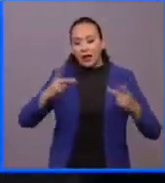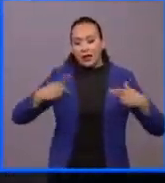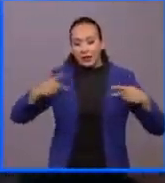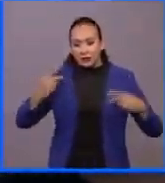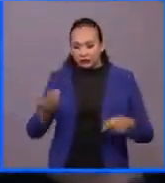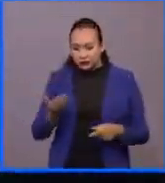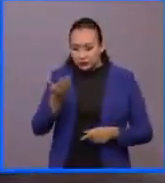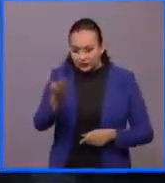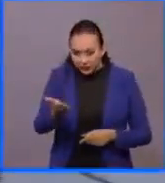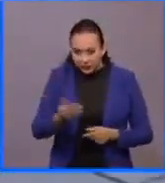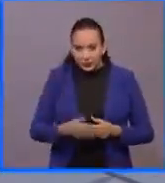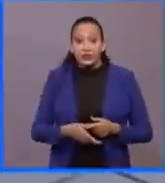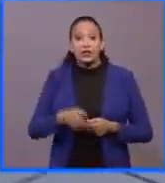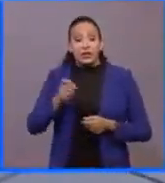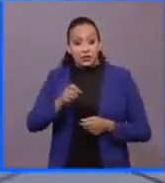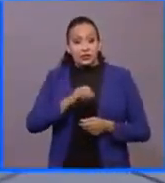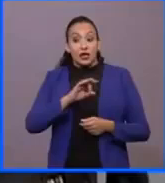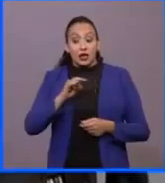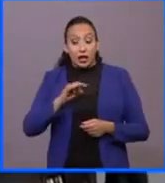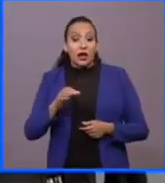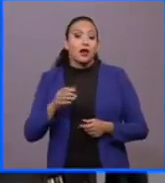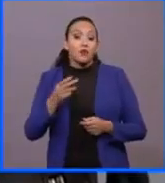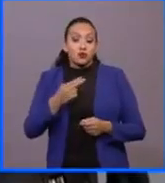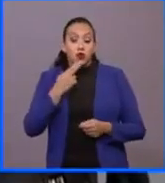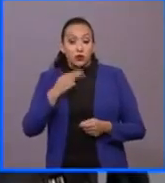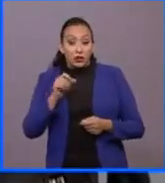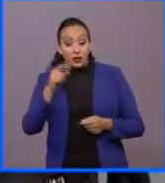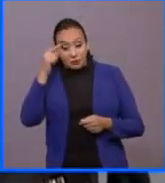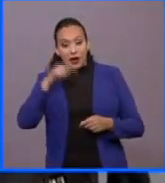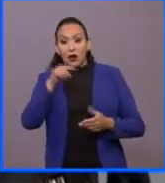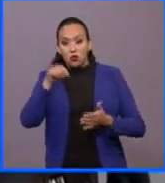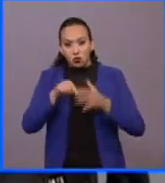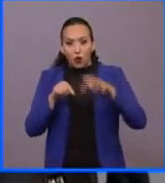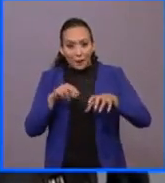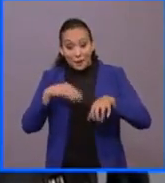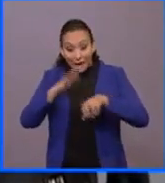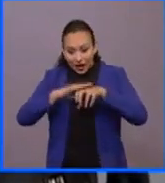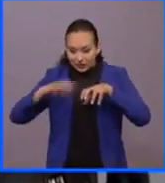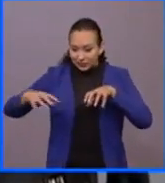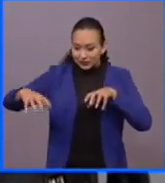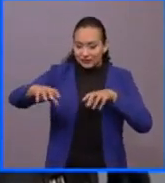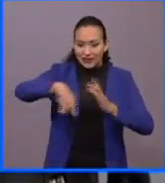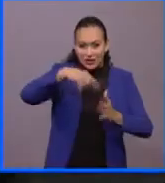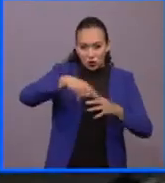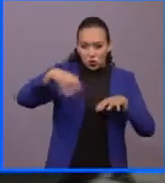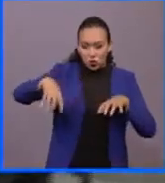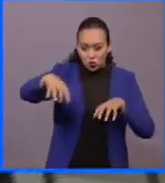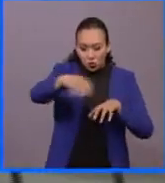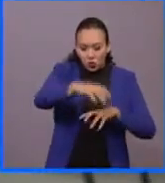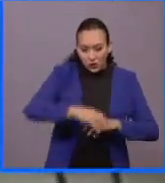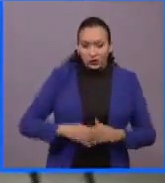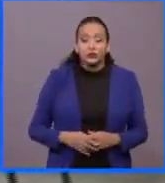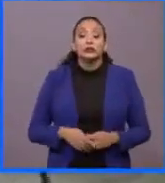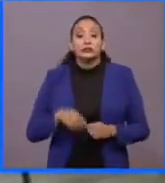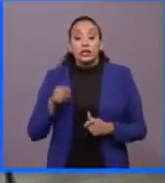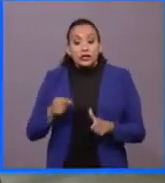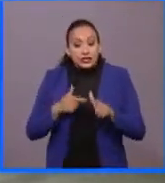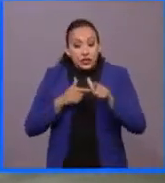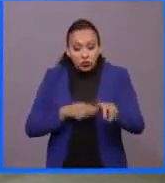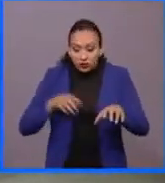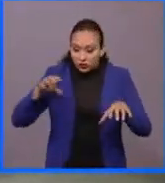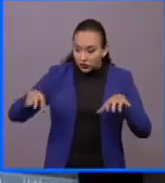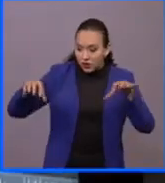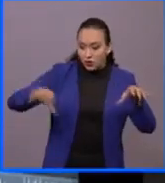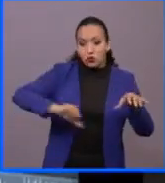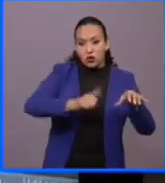reclamado tiene ejecución en más de un distrito o ha comenzado a ejecutarse en uno de ellos y sigue ejecutándose